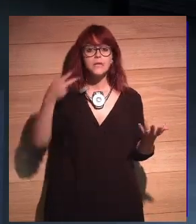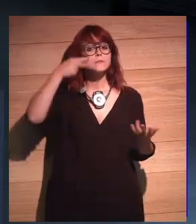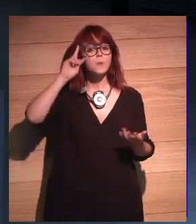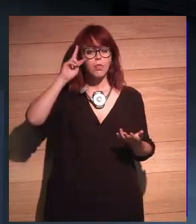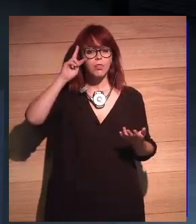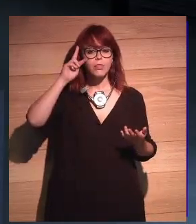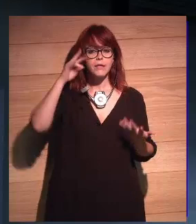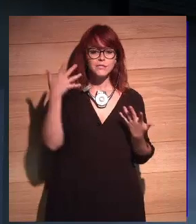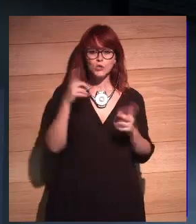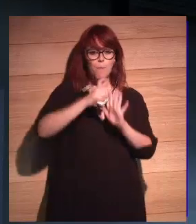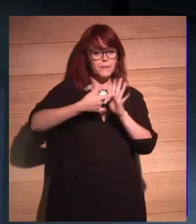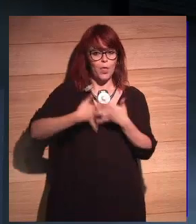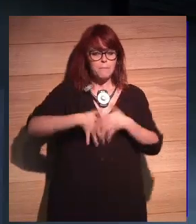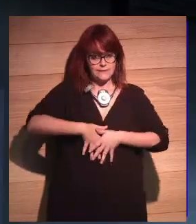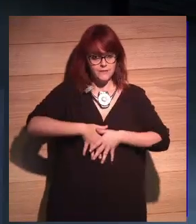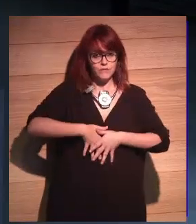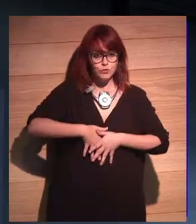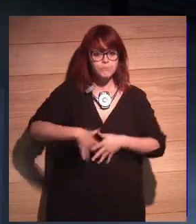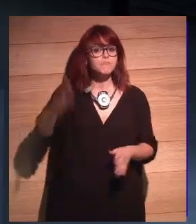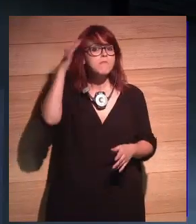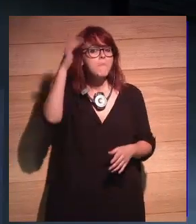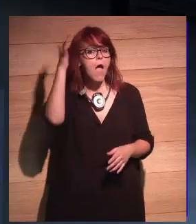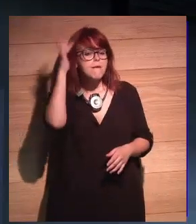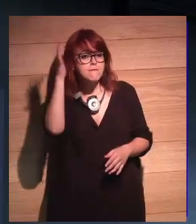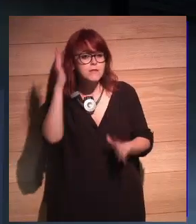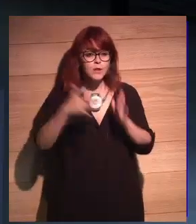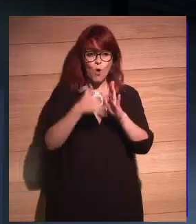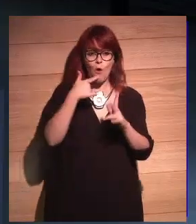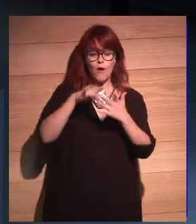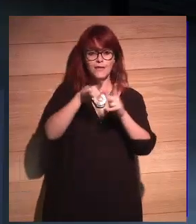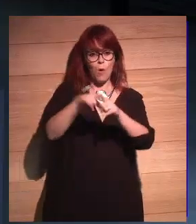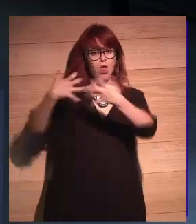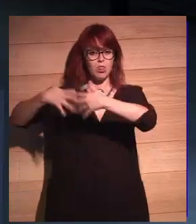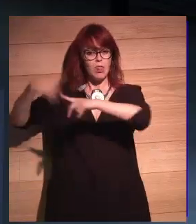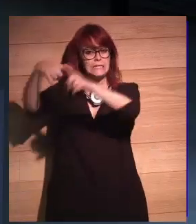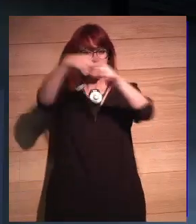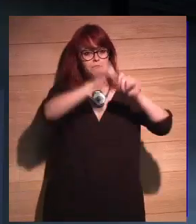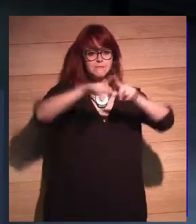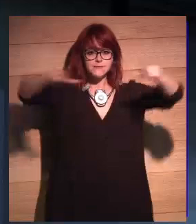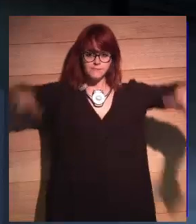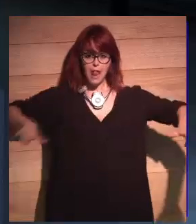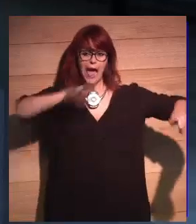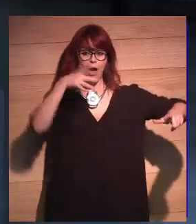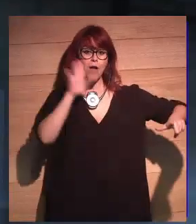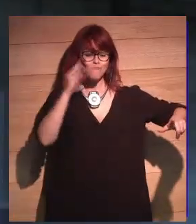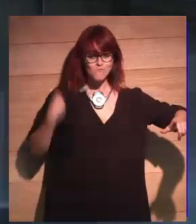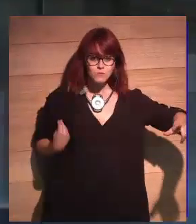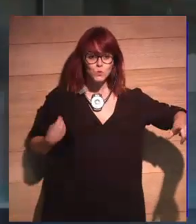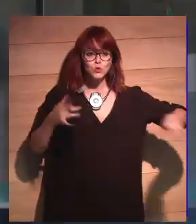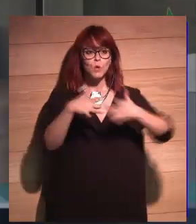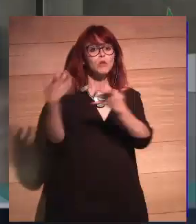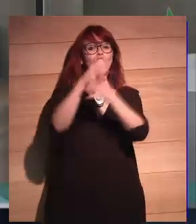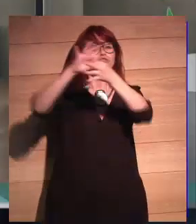Experiencias totalmente inmersivas. Imaginemos todos estos dispositivos en esta sala ahora mismo. Están